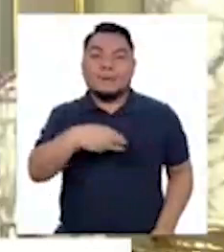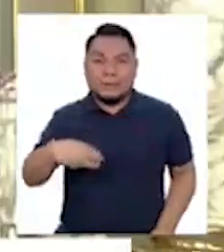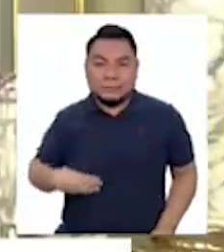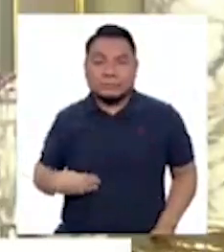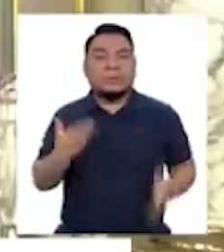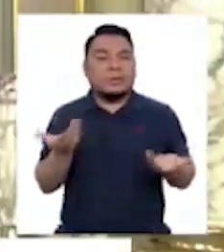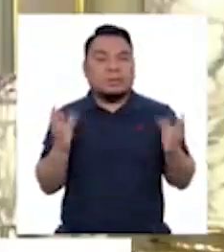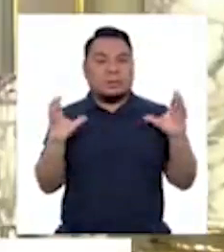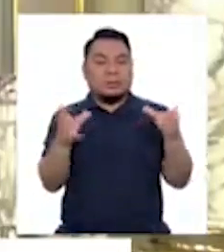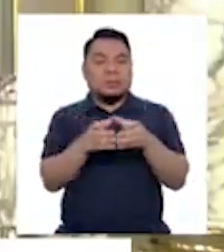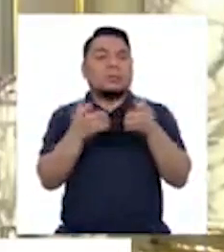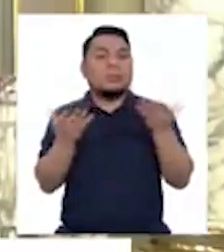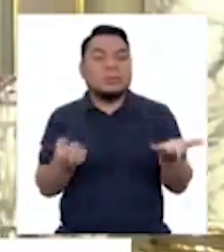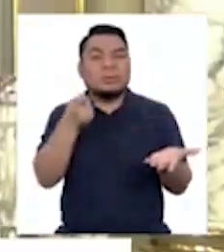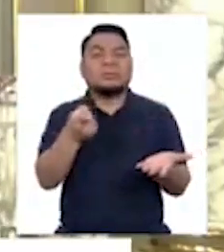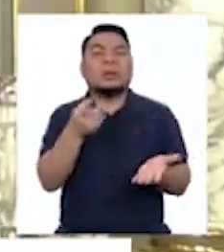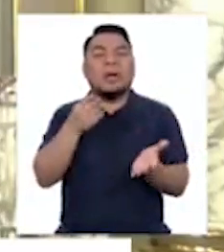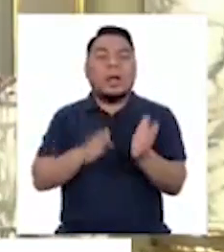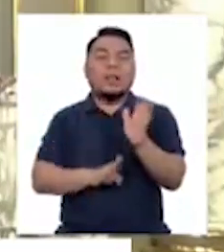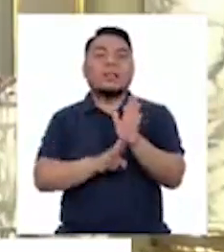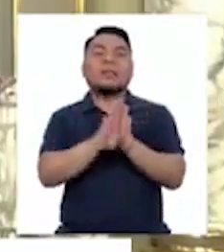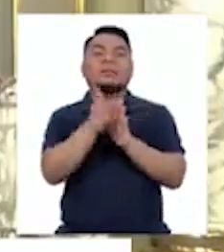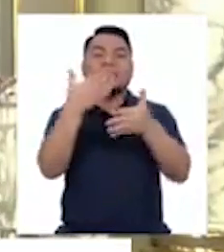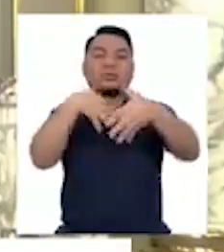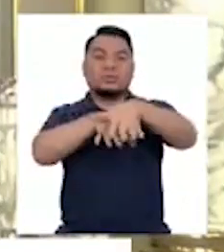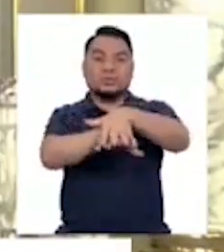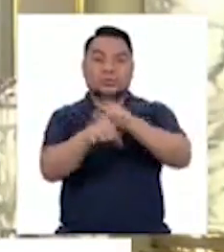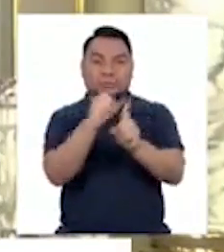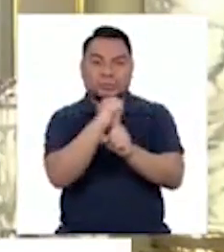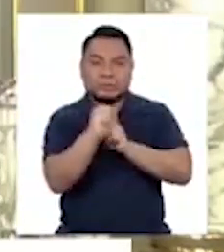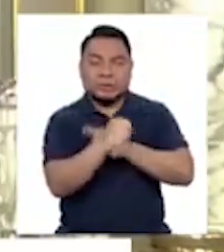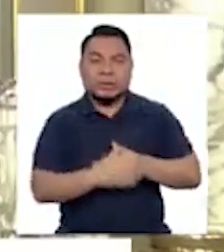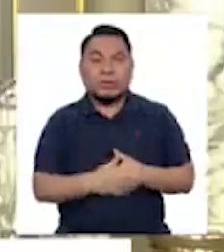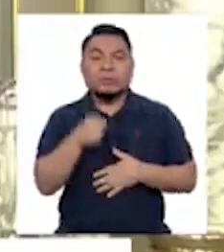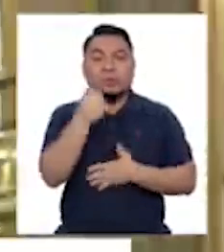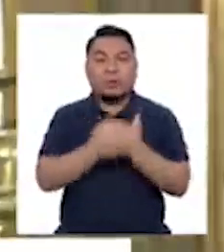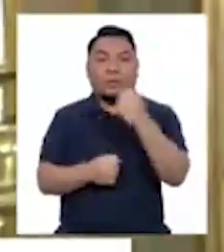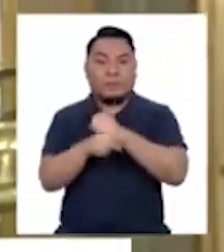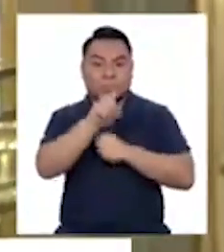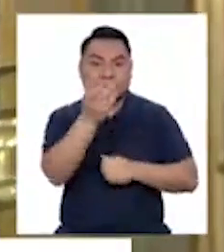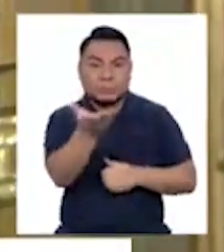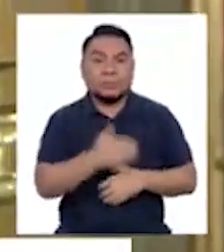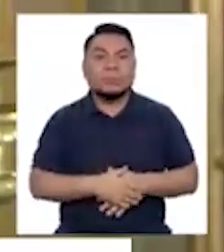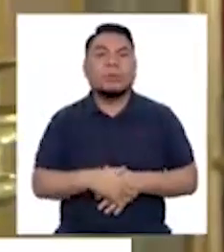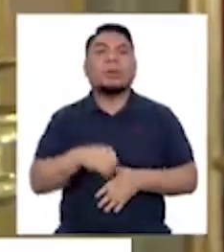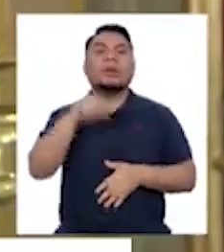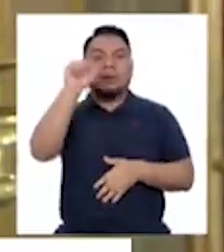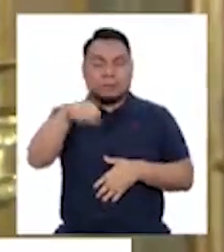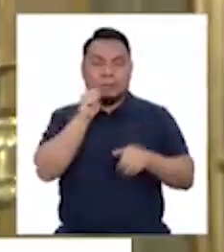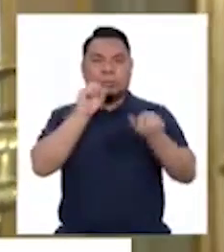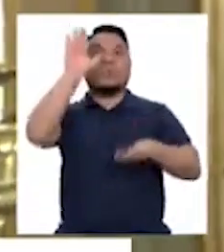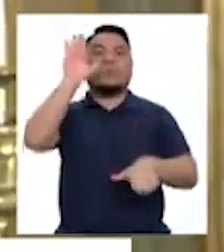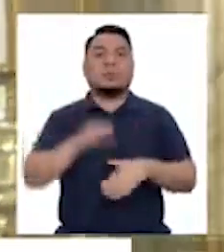Estado en el despacho de Desarrollo e Inclusión Social, que os confío. Y ahora, sí